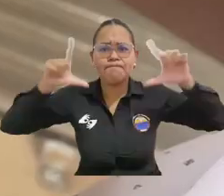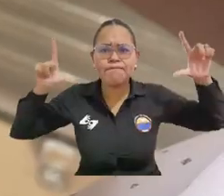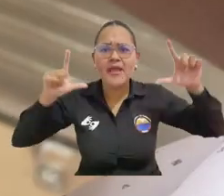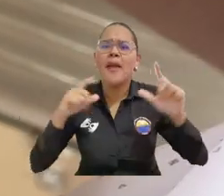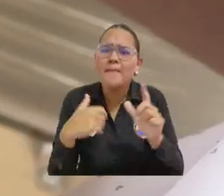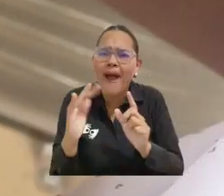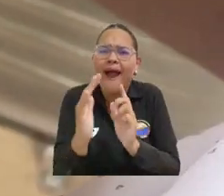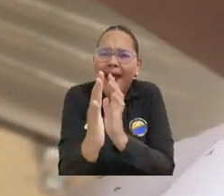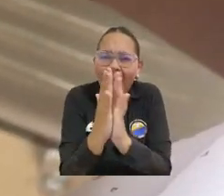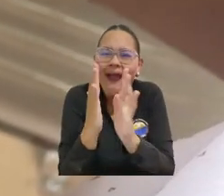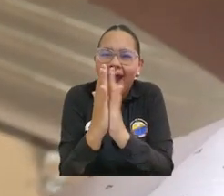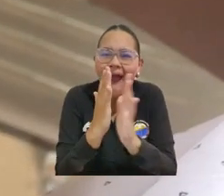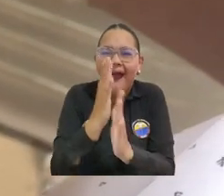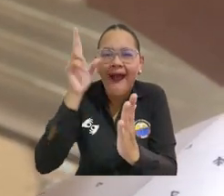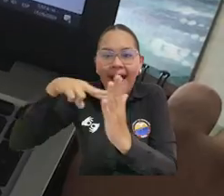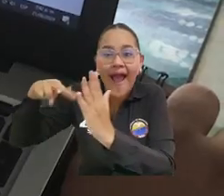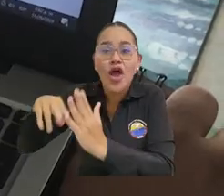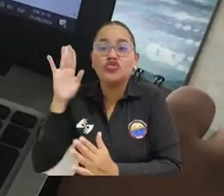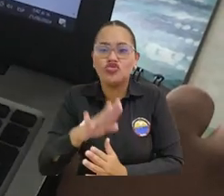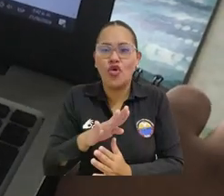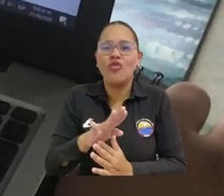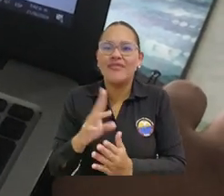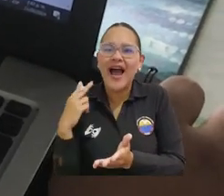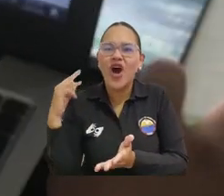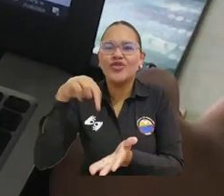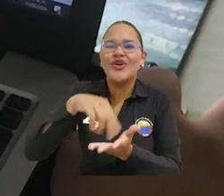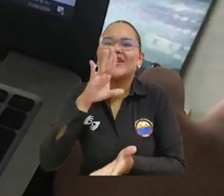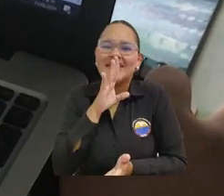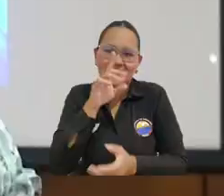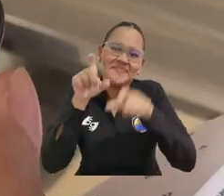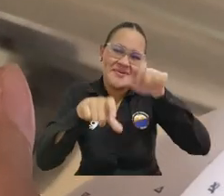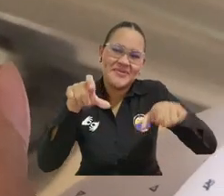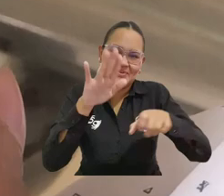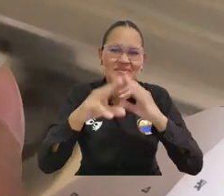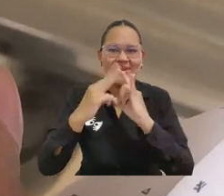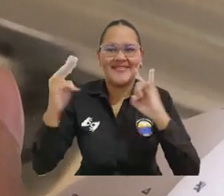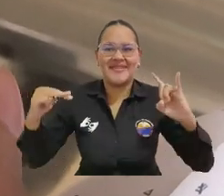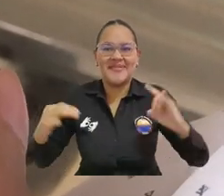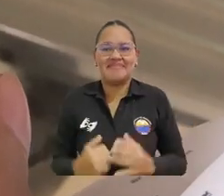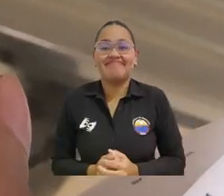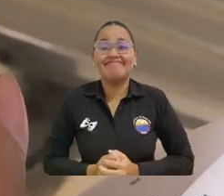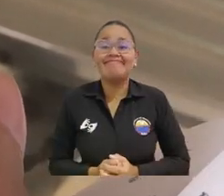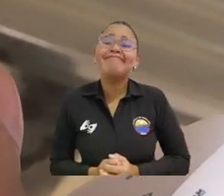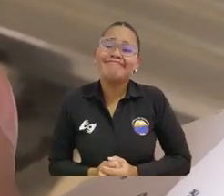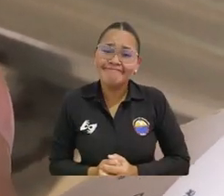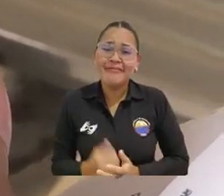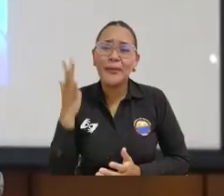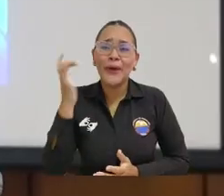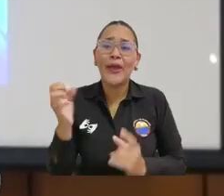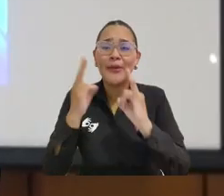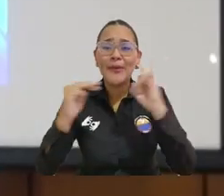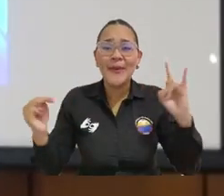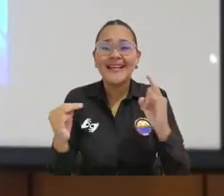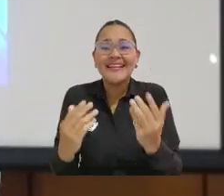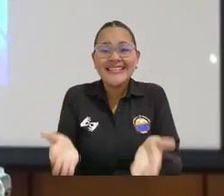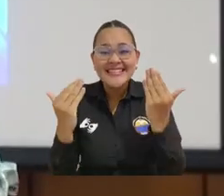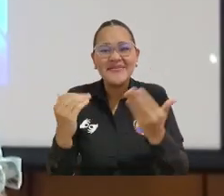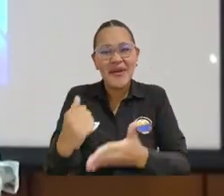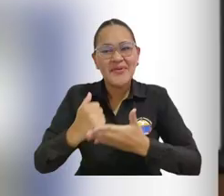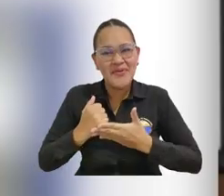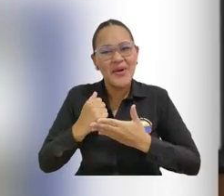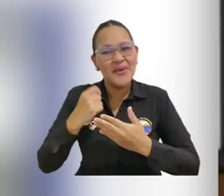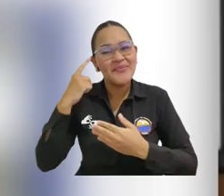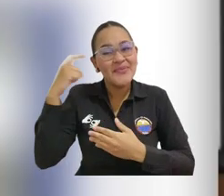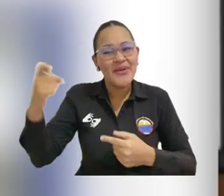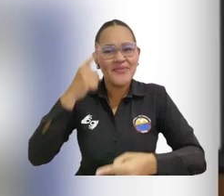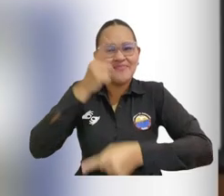con el contenido netamente de la comunidad unimagdalena porque Universidad de Magdalena es el lugar donde los sueños que plasmamos